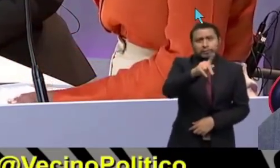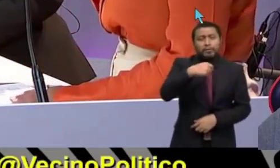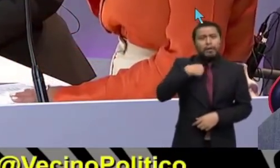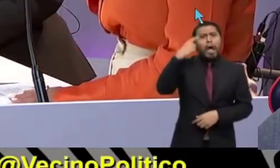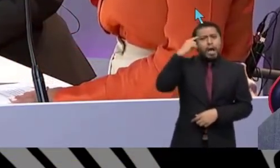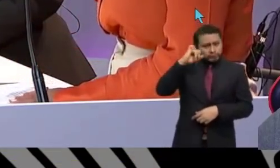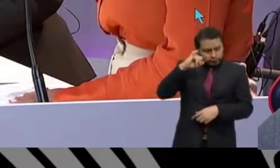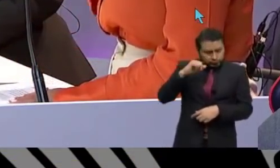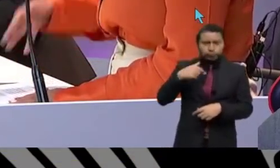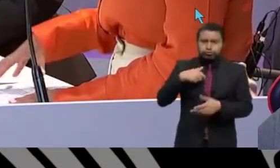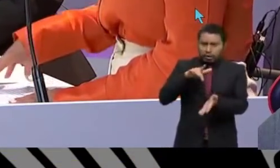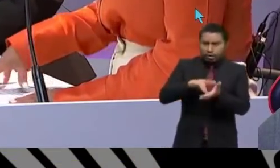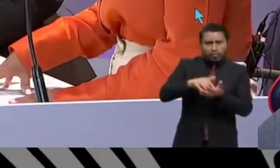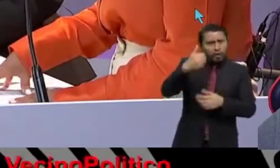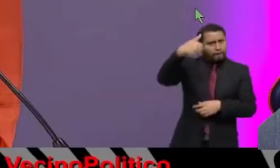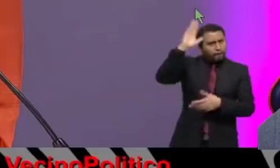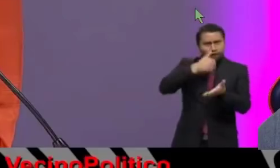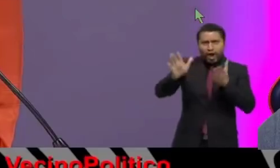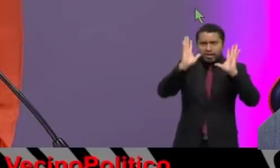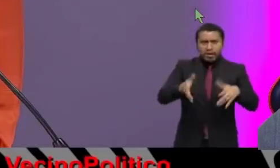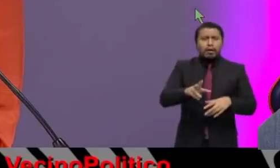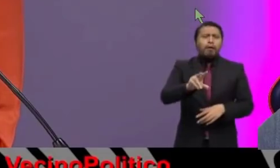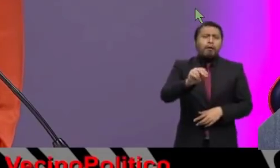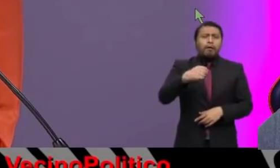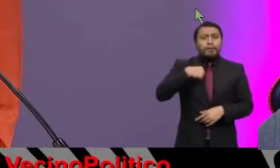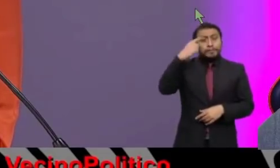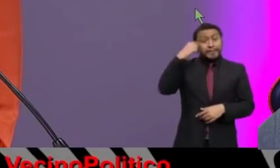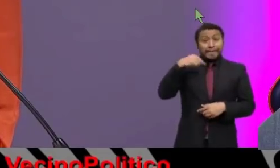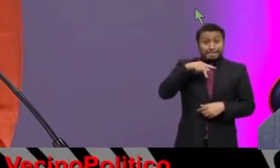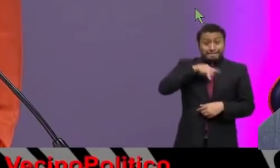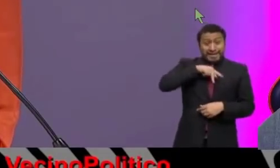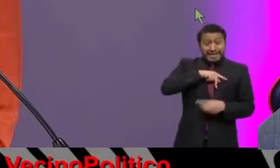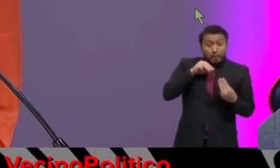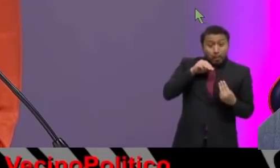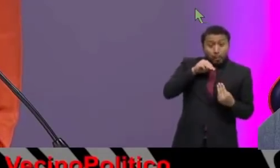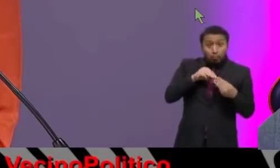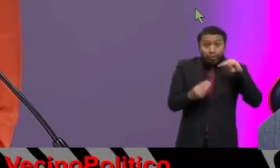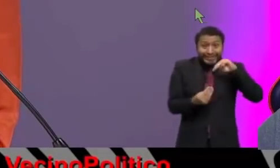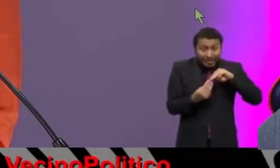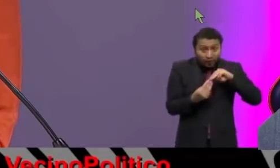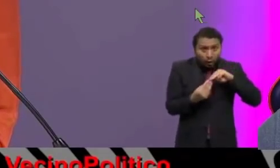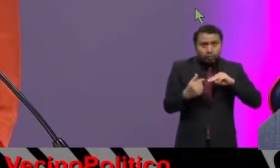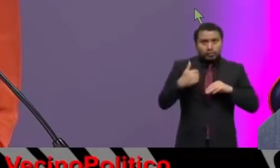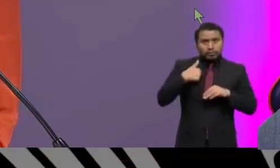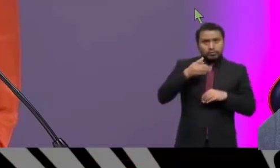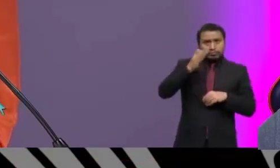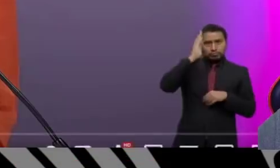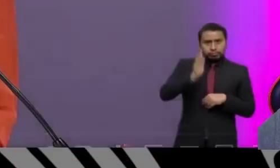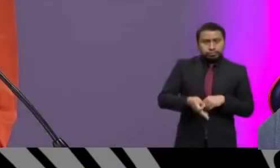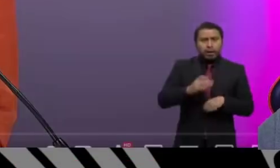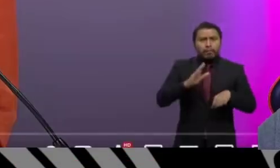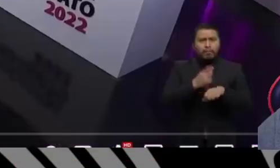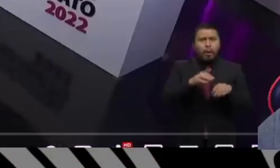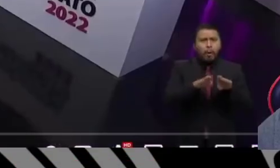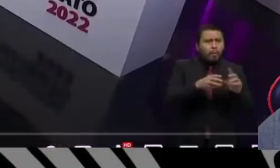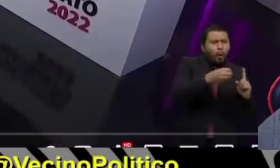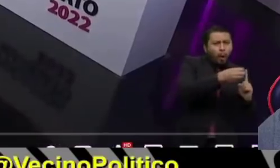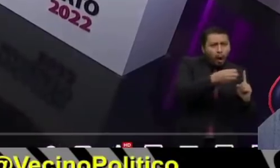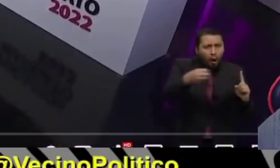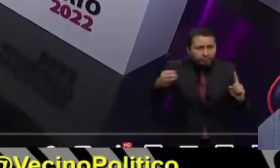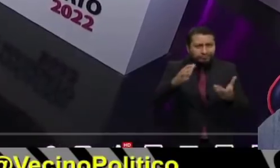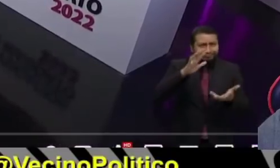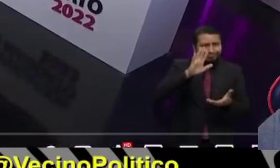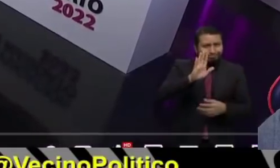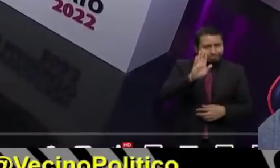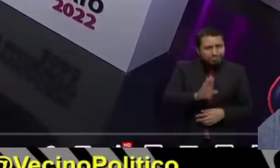esto. Curiosamente, yo te diría que el motivo de votar a revocar es justamente la manera en cómo se organizó y se fraguó esta revocación de mandato. Esto sí me parece